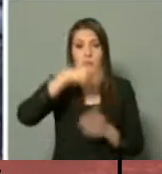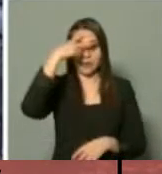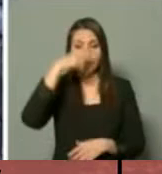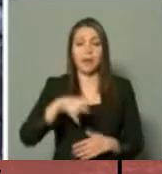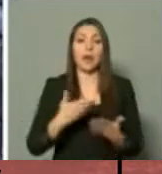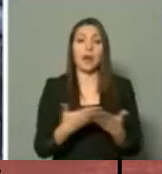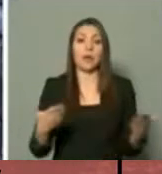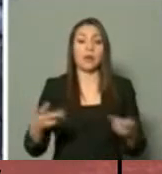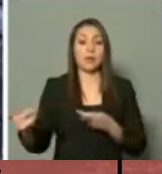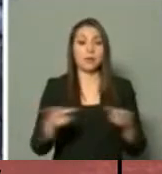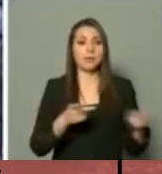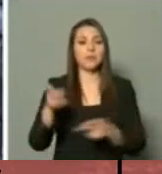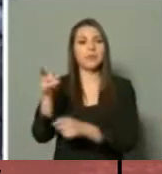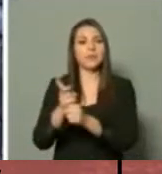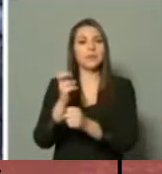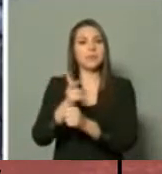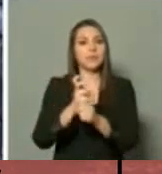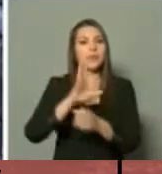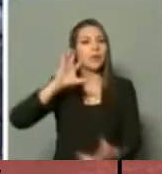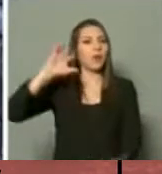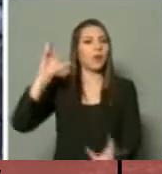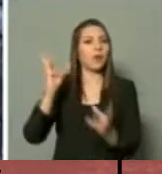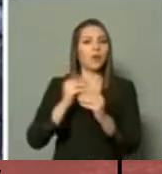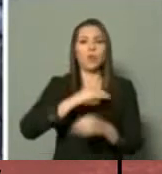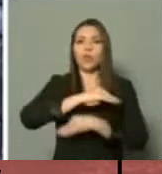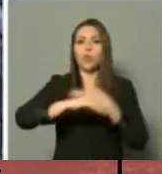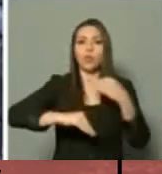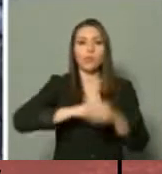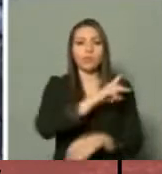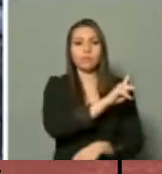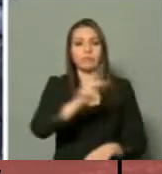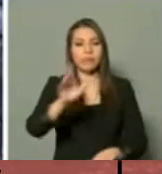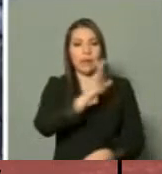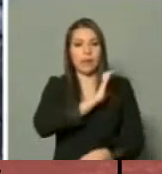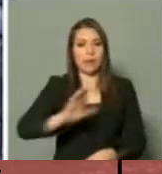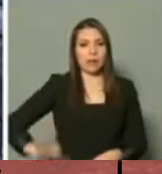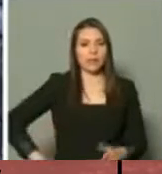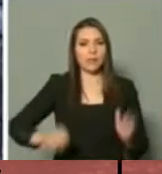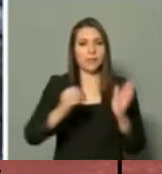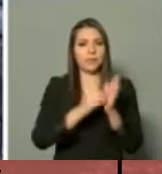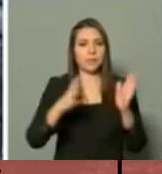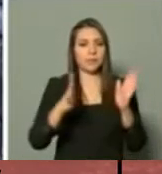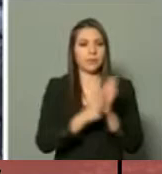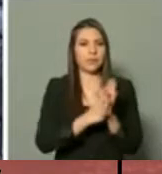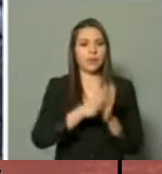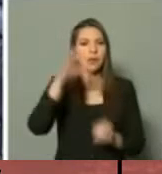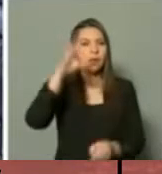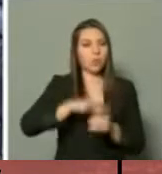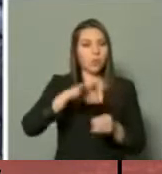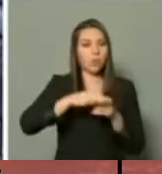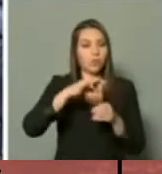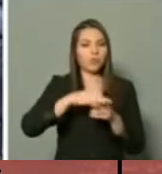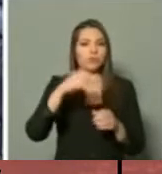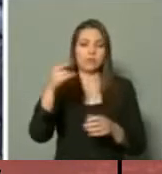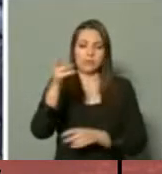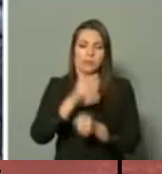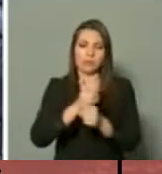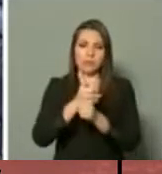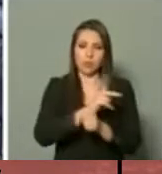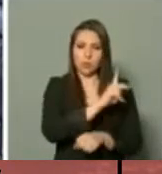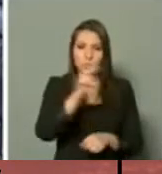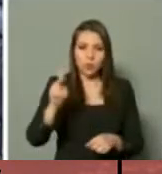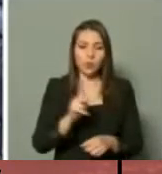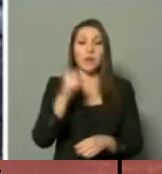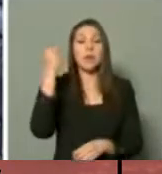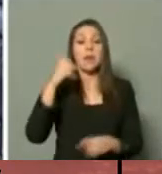realización, se invitó a la totalidad de las y los candidatos registrados ante la autoridad electoral para la citada elección,